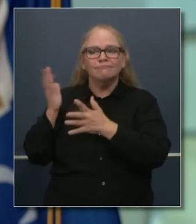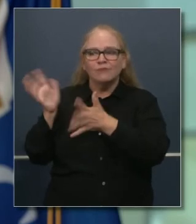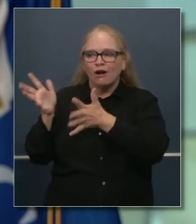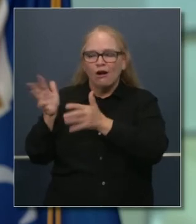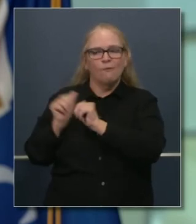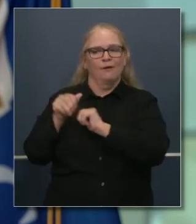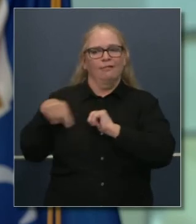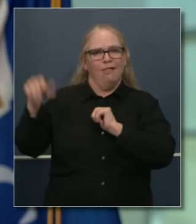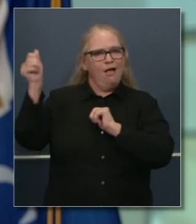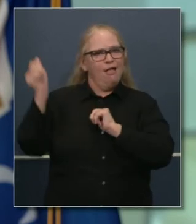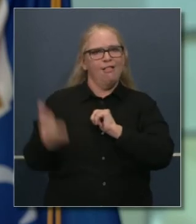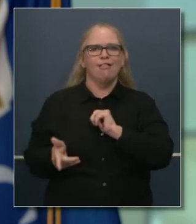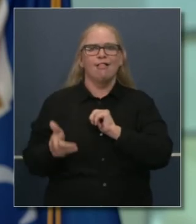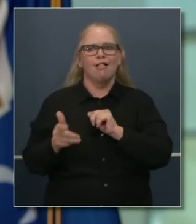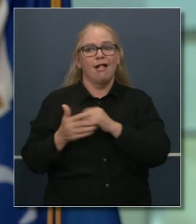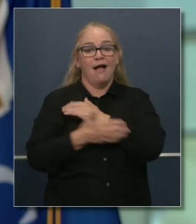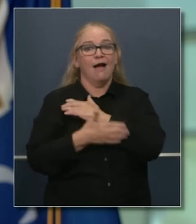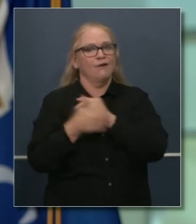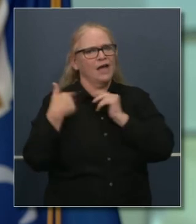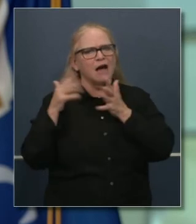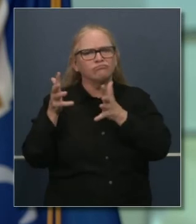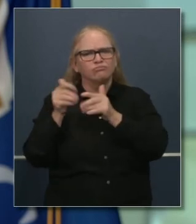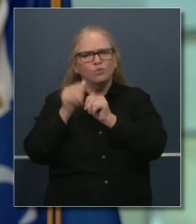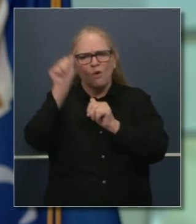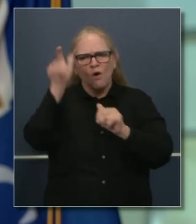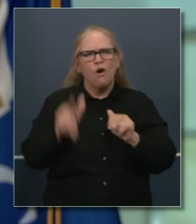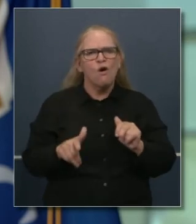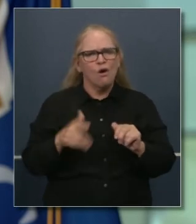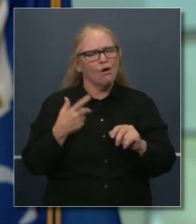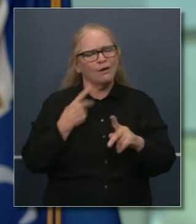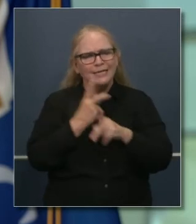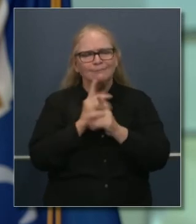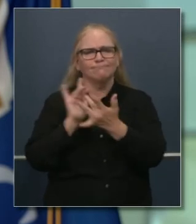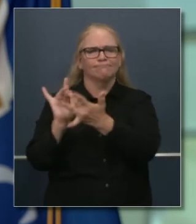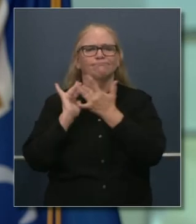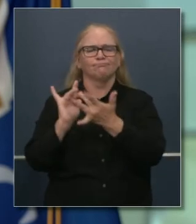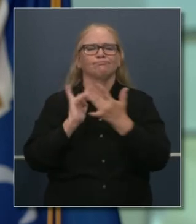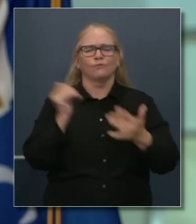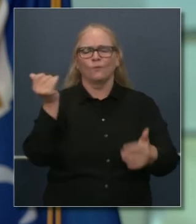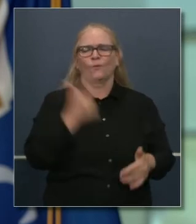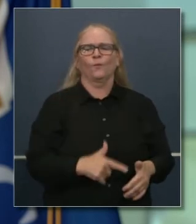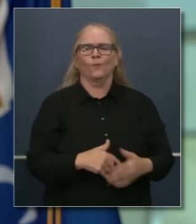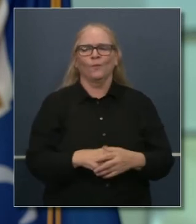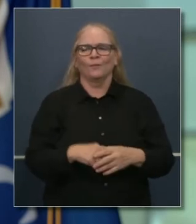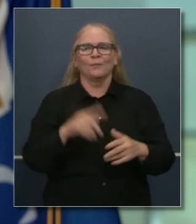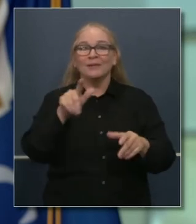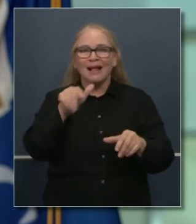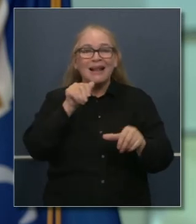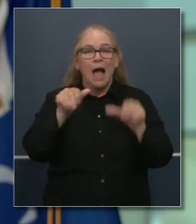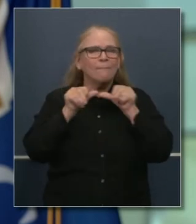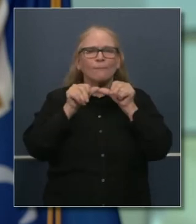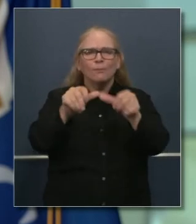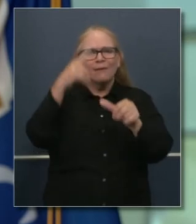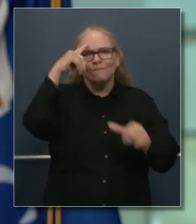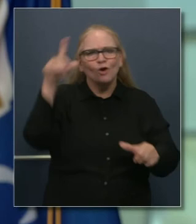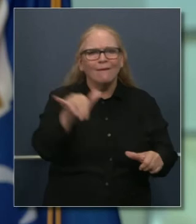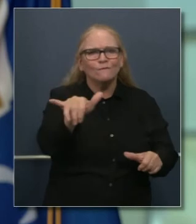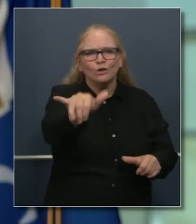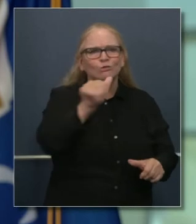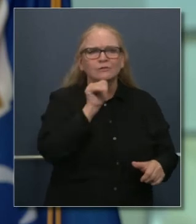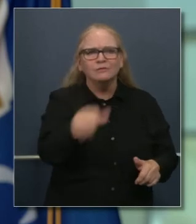propagación la dinámica de esto que no son necesariamente permanentes